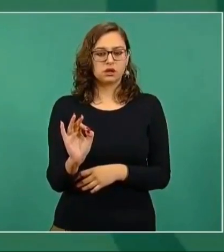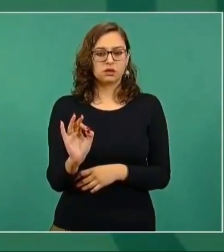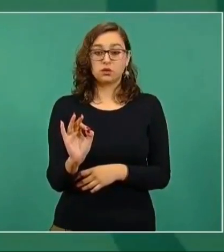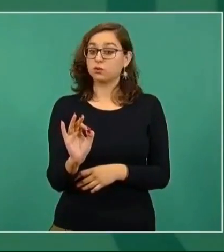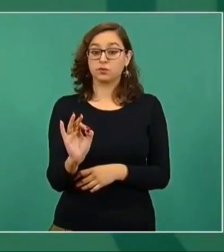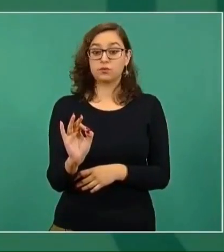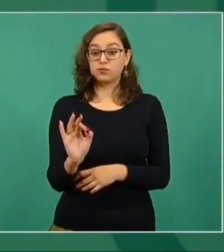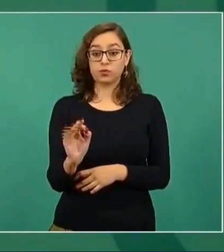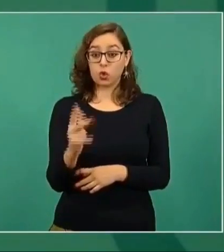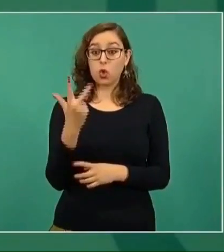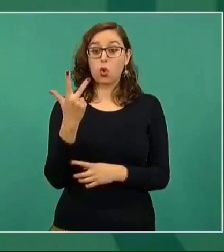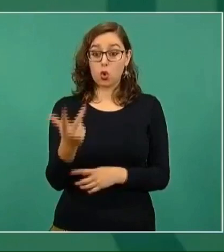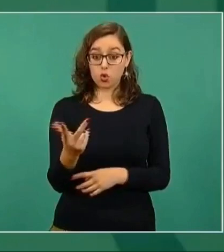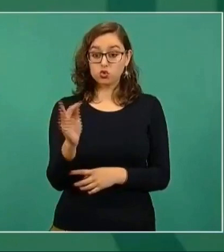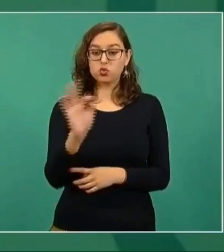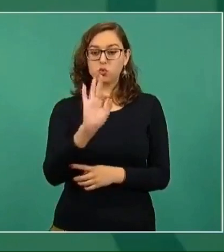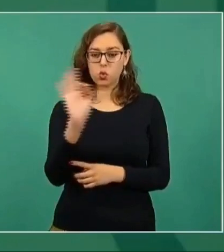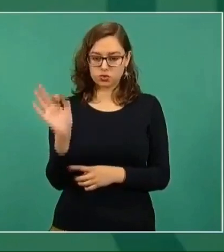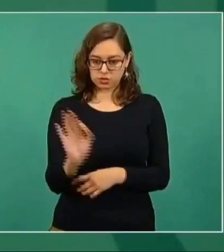No, 8.